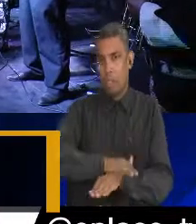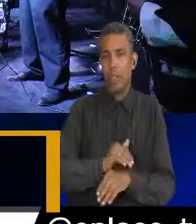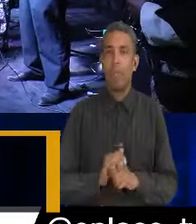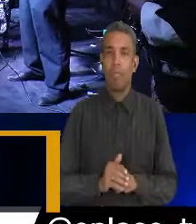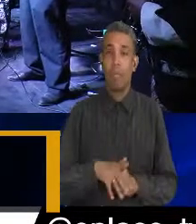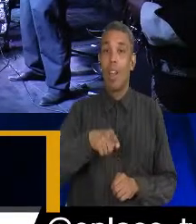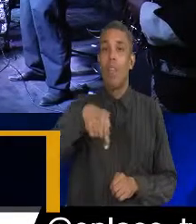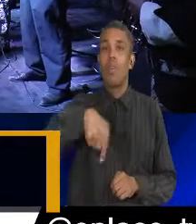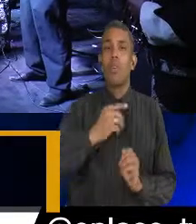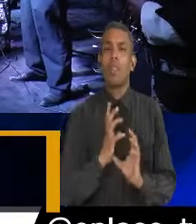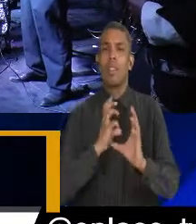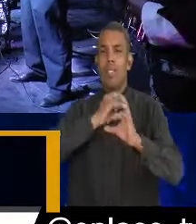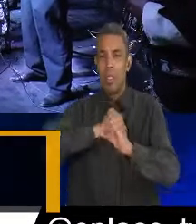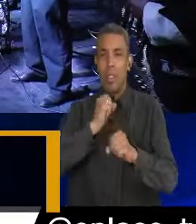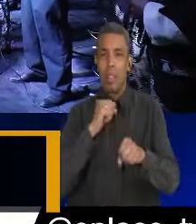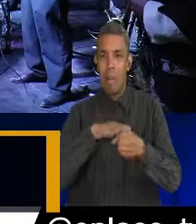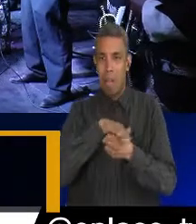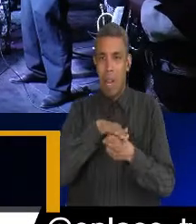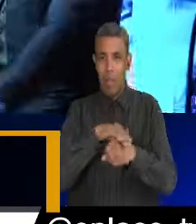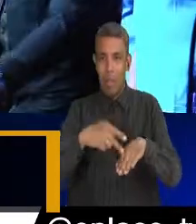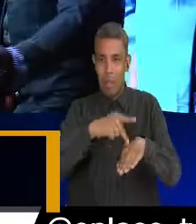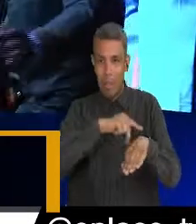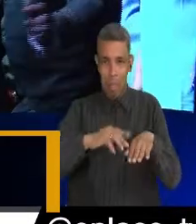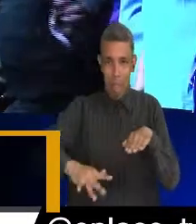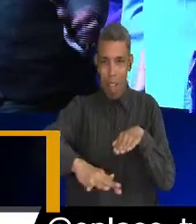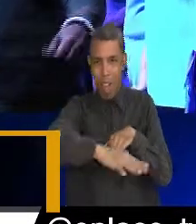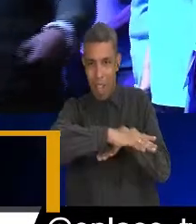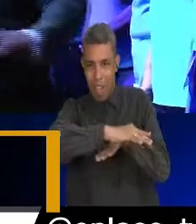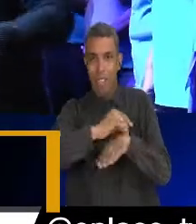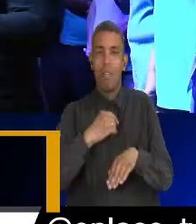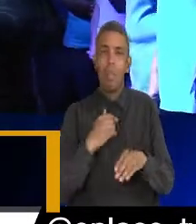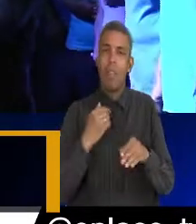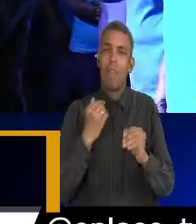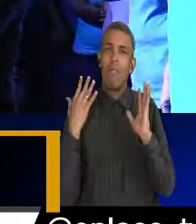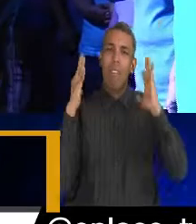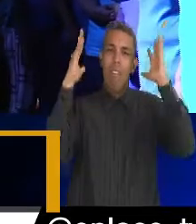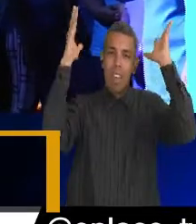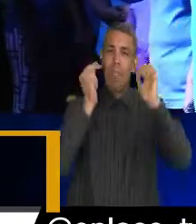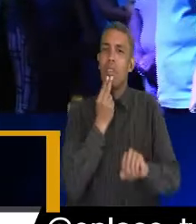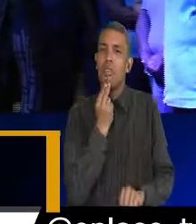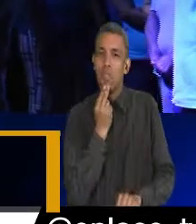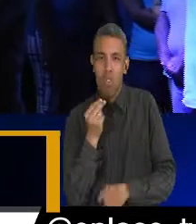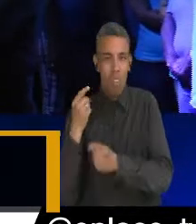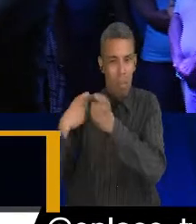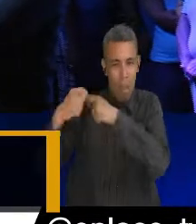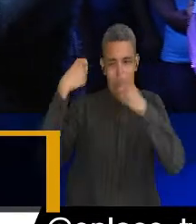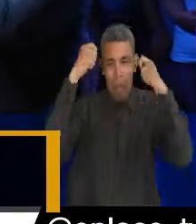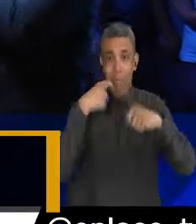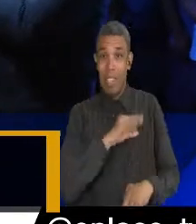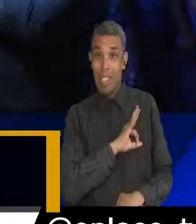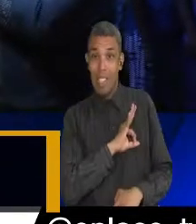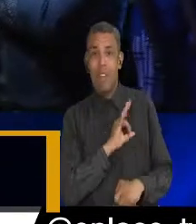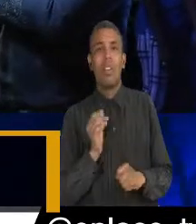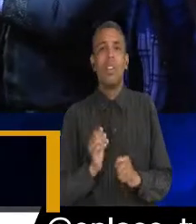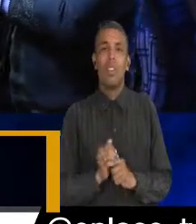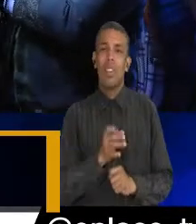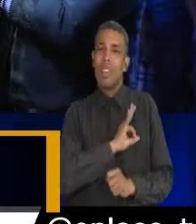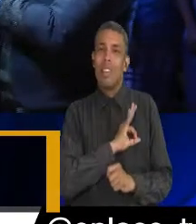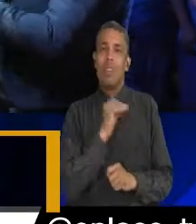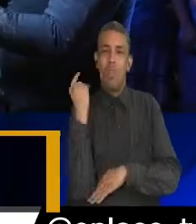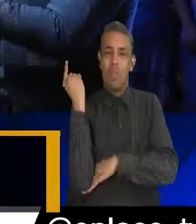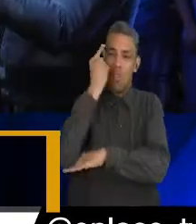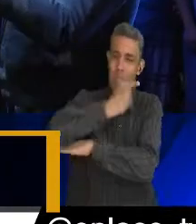estaremos disfrutando todo lo que es el Festival del Dulce. Este sábado estaremos con el Día de la Barranqueñidad, mucha gastronomía,